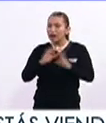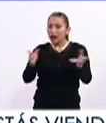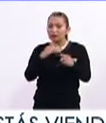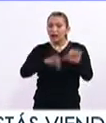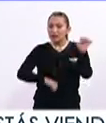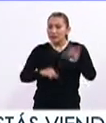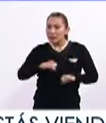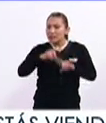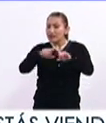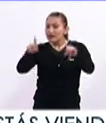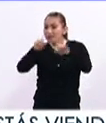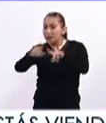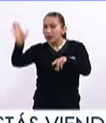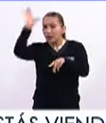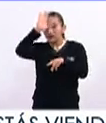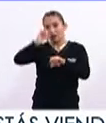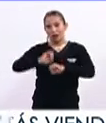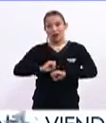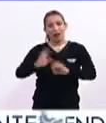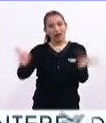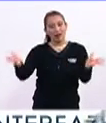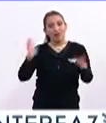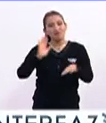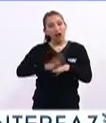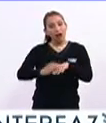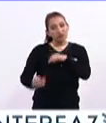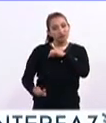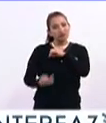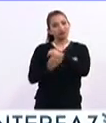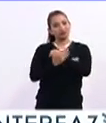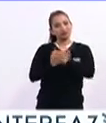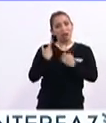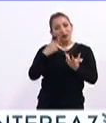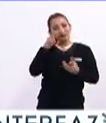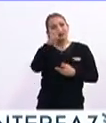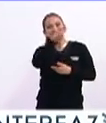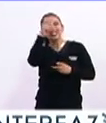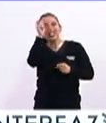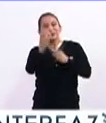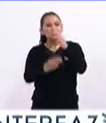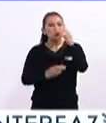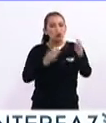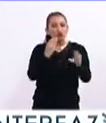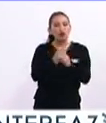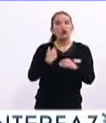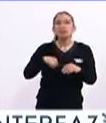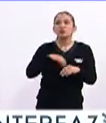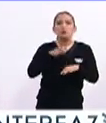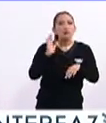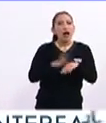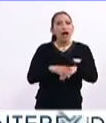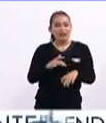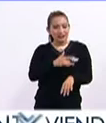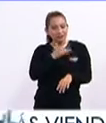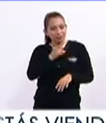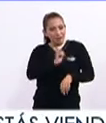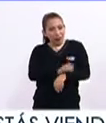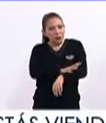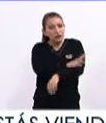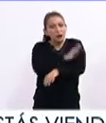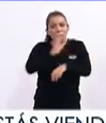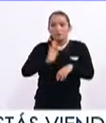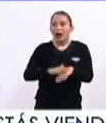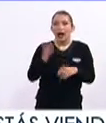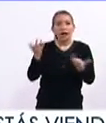de actividades culturales, por supuesto, se refuerza nuestra visión del mundo, se refuerzan nuestras emociones, se